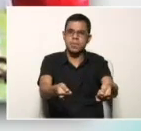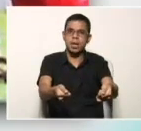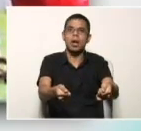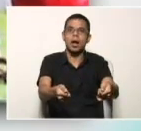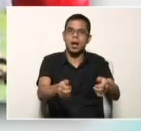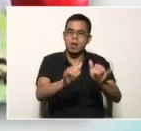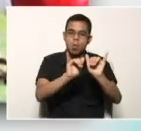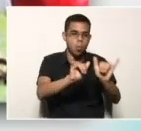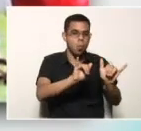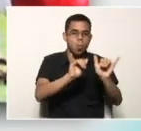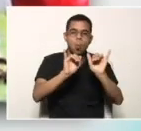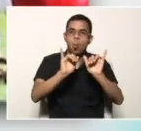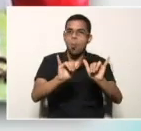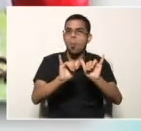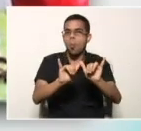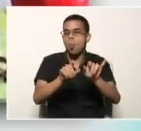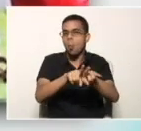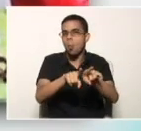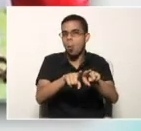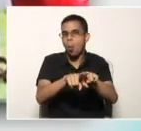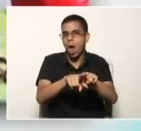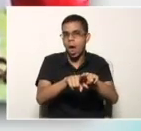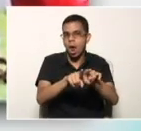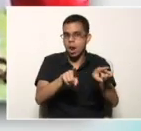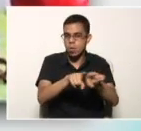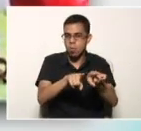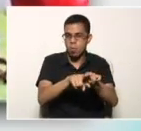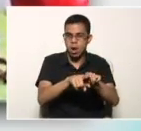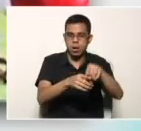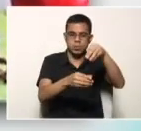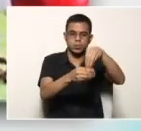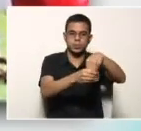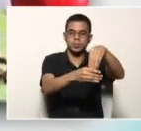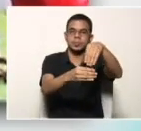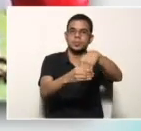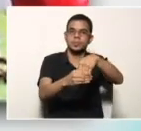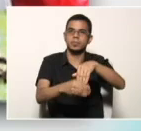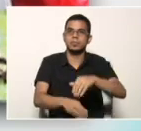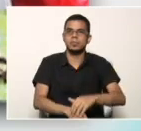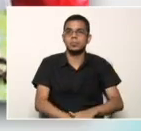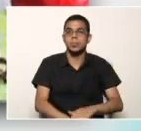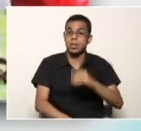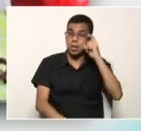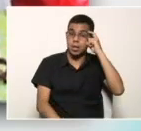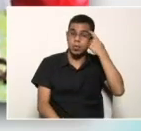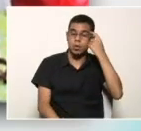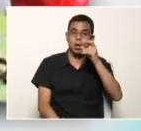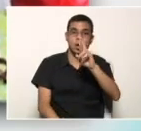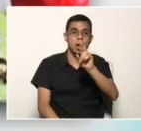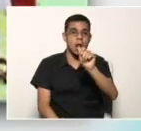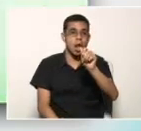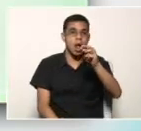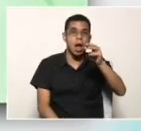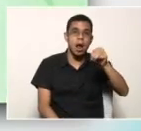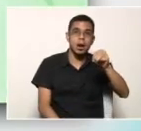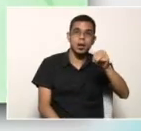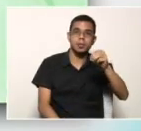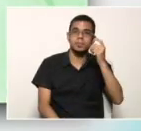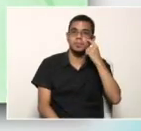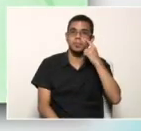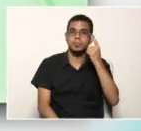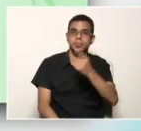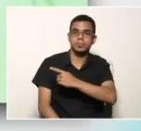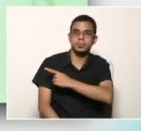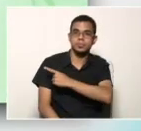a meter en su posición. ¿Okay? Esto tiene una ranura. Recuerda que la memoria RAM es de memoria RAM, hay de varios